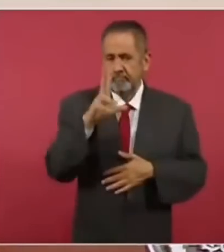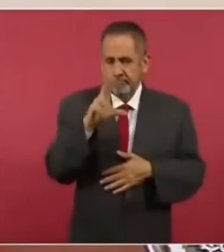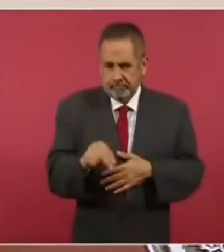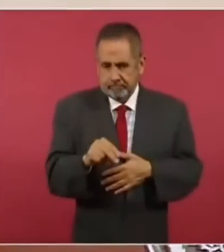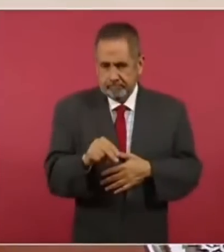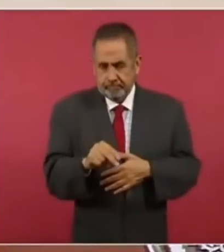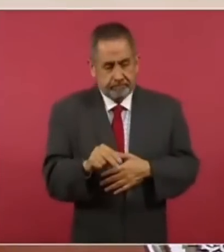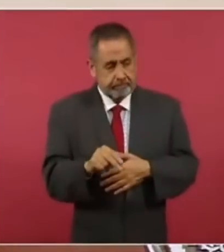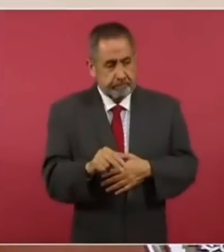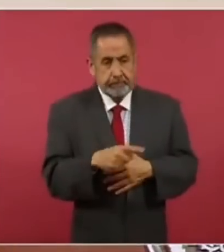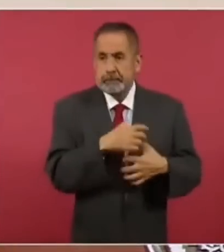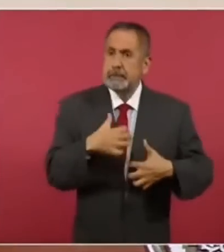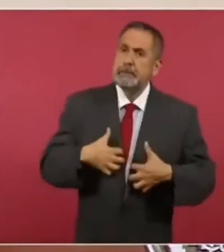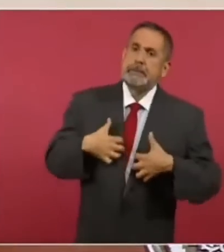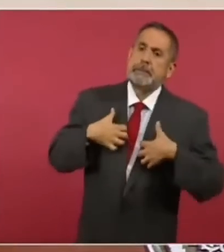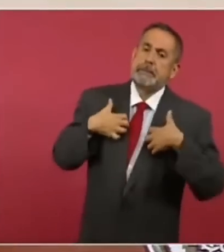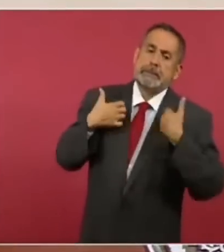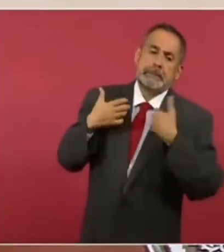robando.